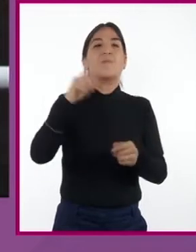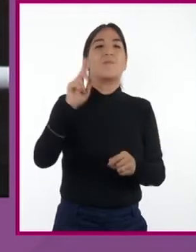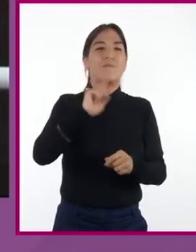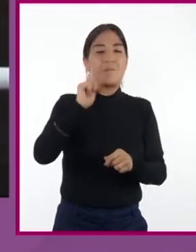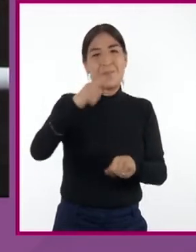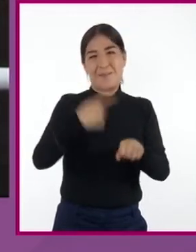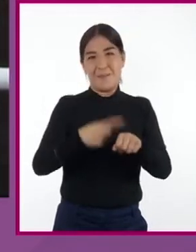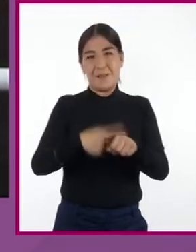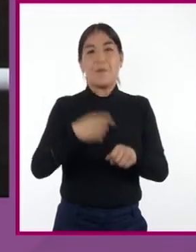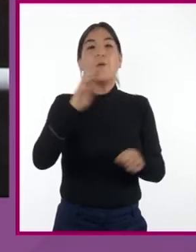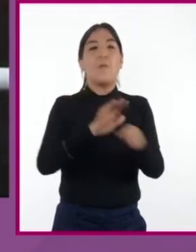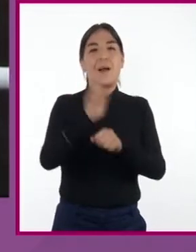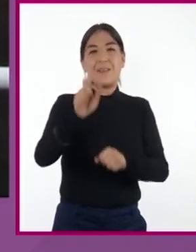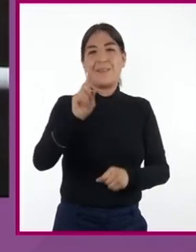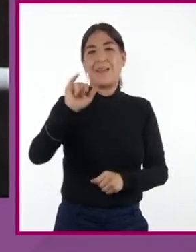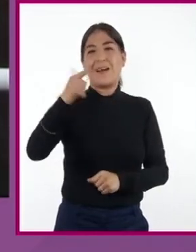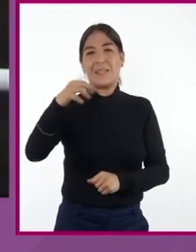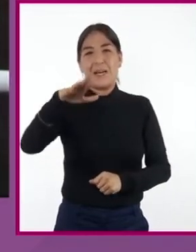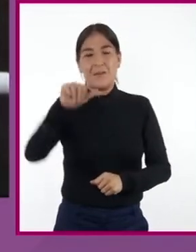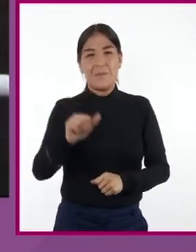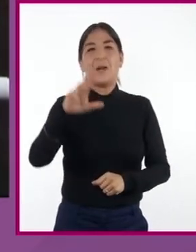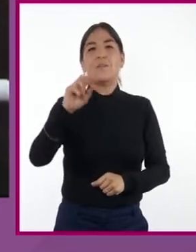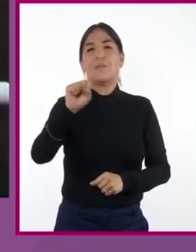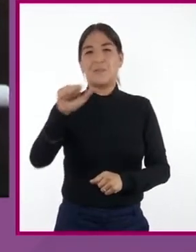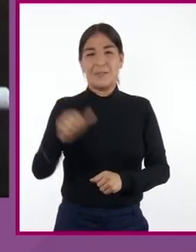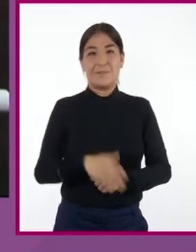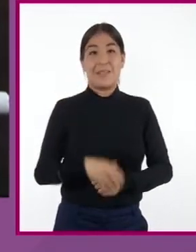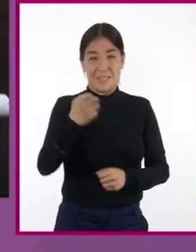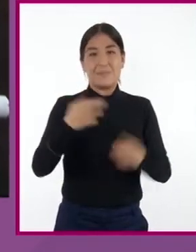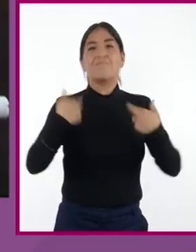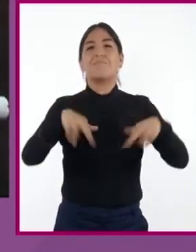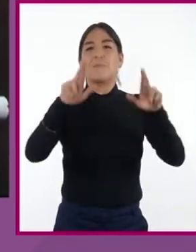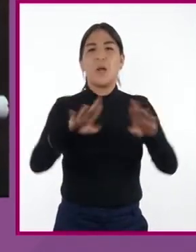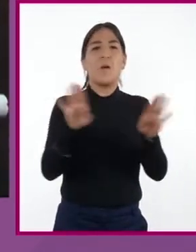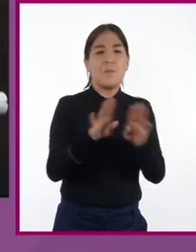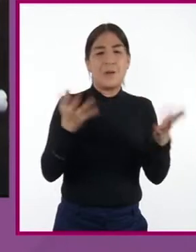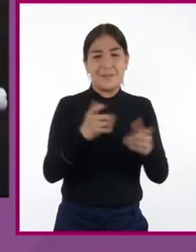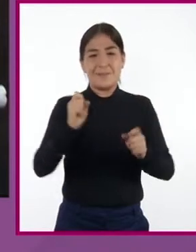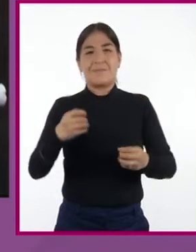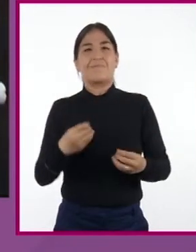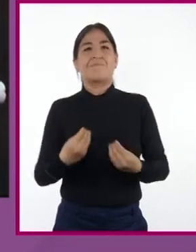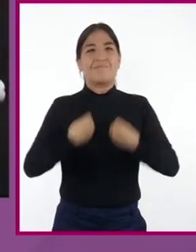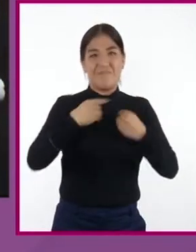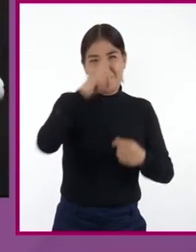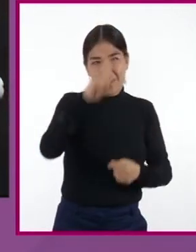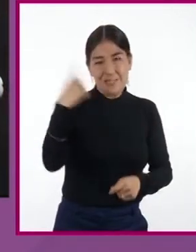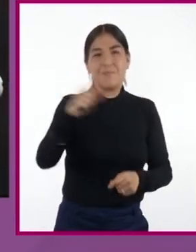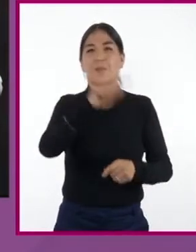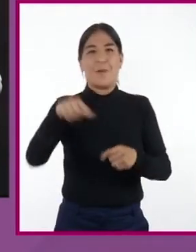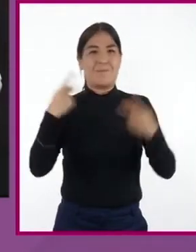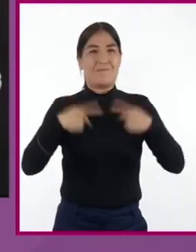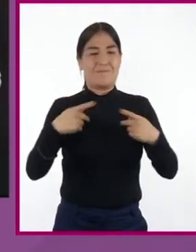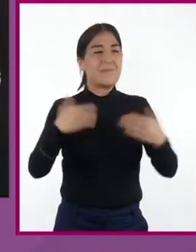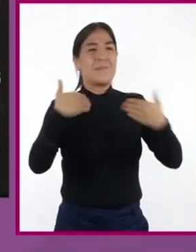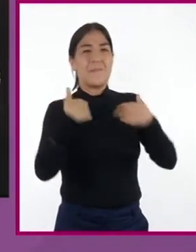del denominado Diagrama de la Rosa, con el que logró representar hechos de manera fácil y accesible para toda la